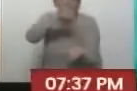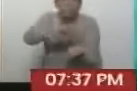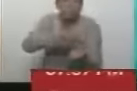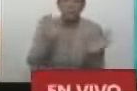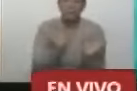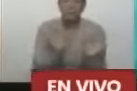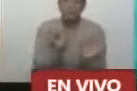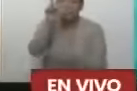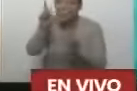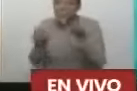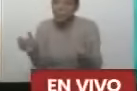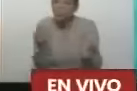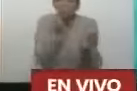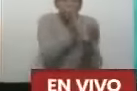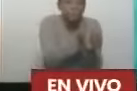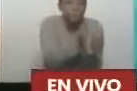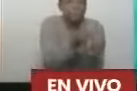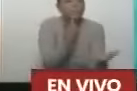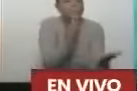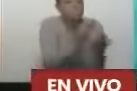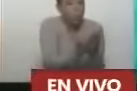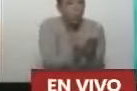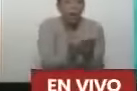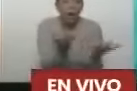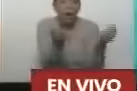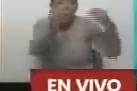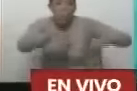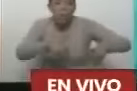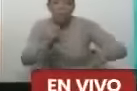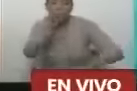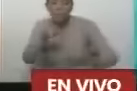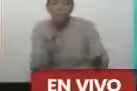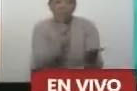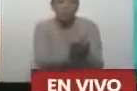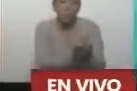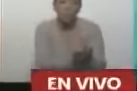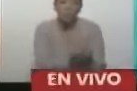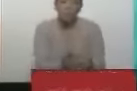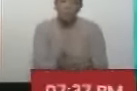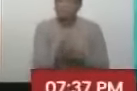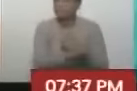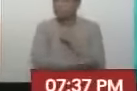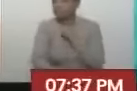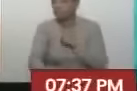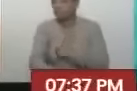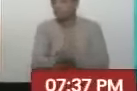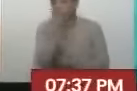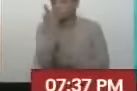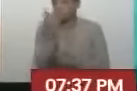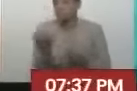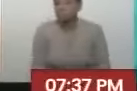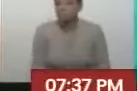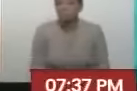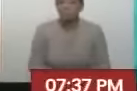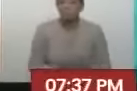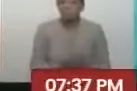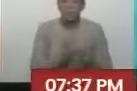de representación donde se pusieron de acuerdo y cometieron un tremendo fraude que después fue completamente